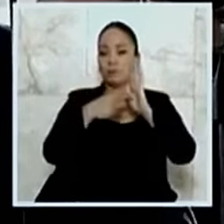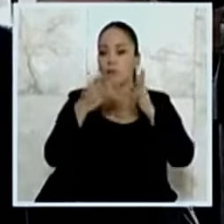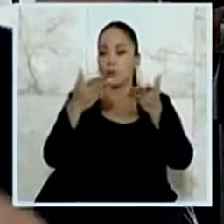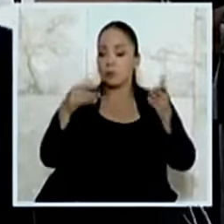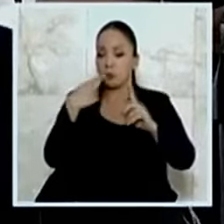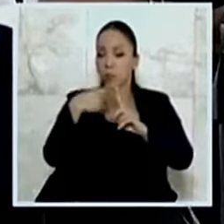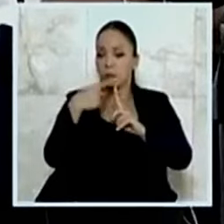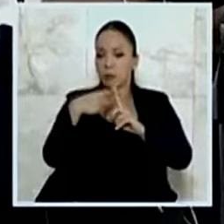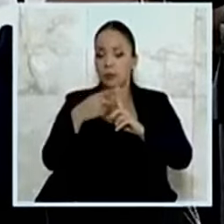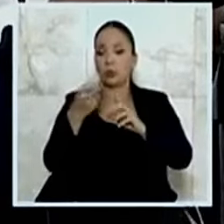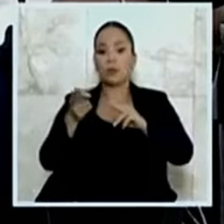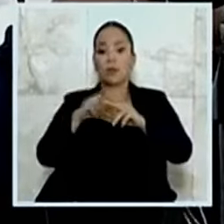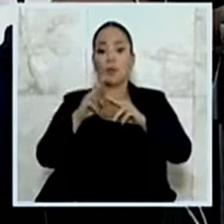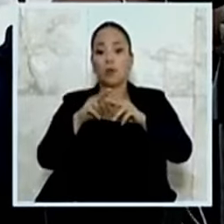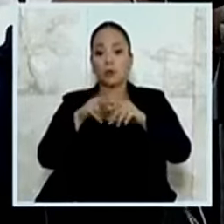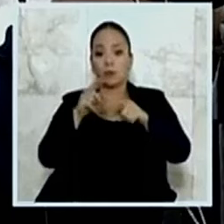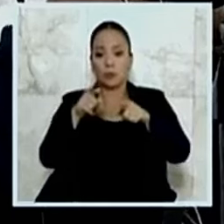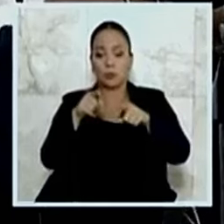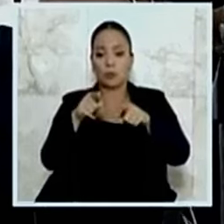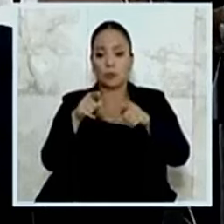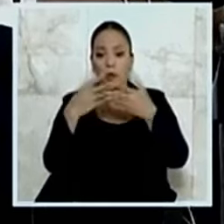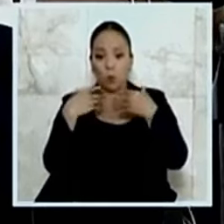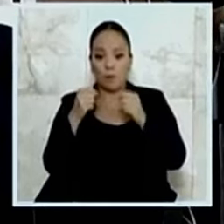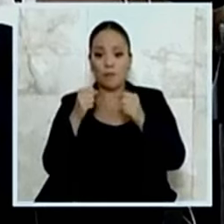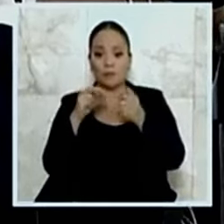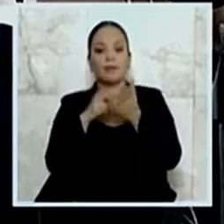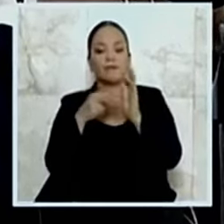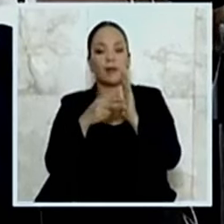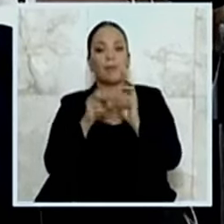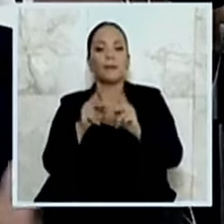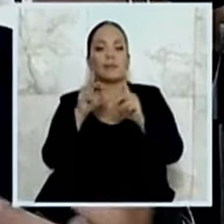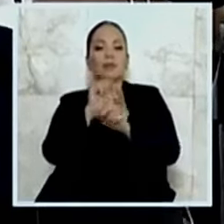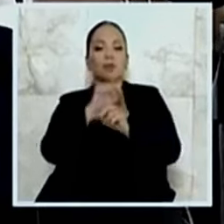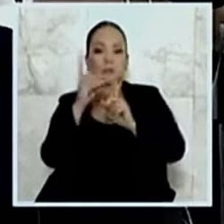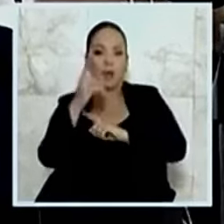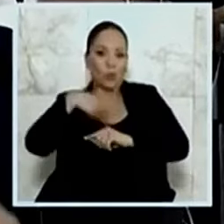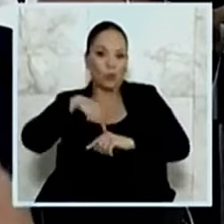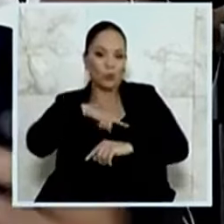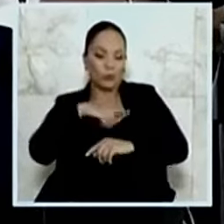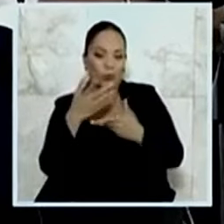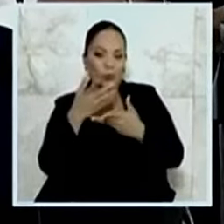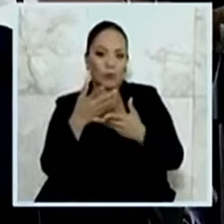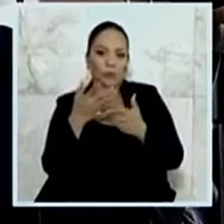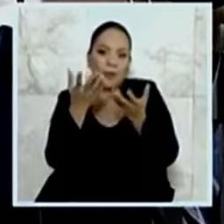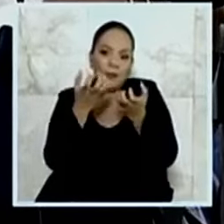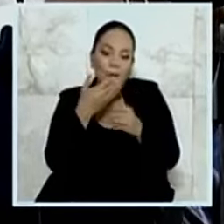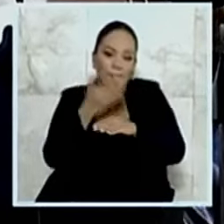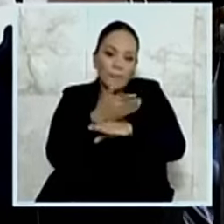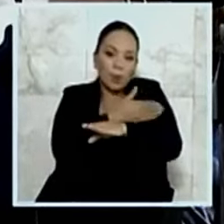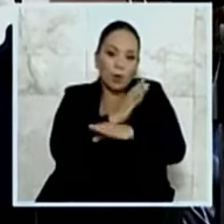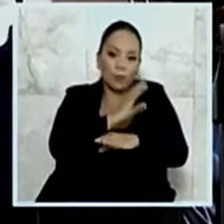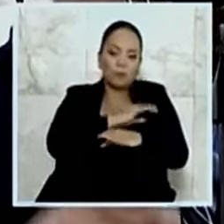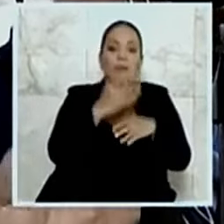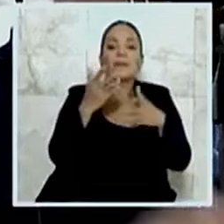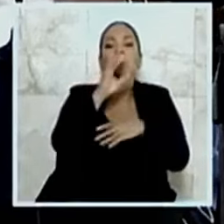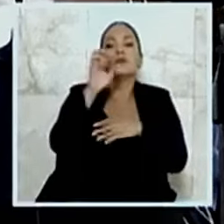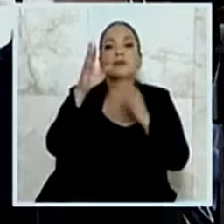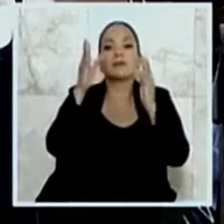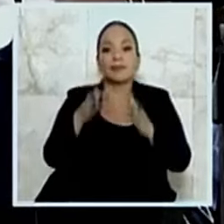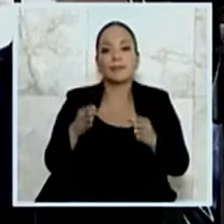impuestos saludables, don Rodrigo. En México se aplican y la métrica ha indicado señales muy positivas.